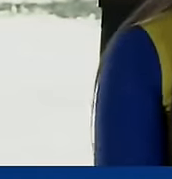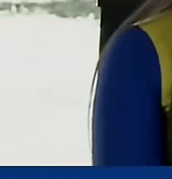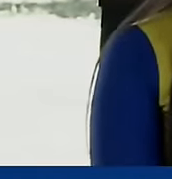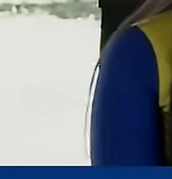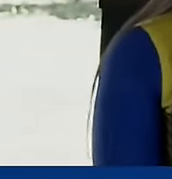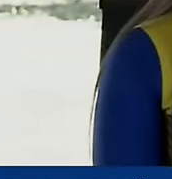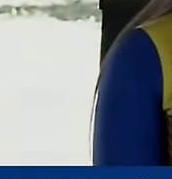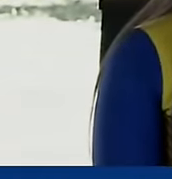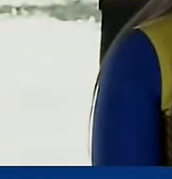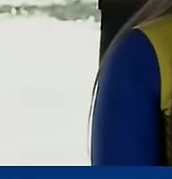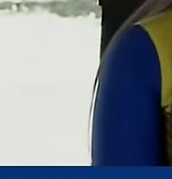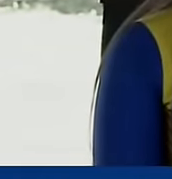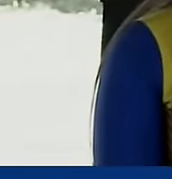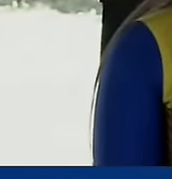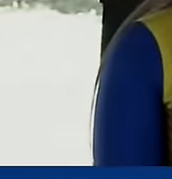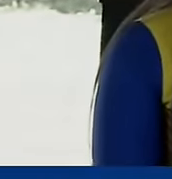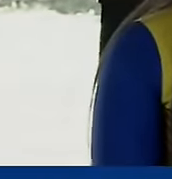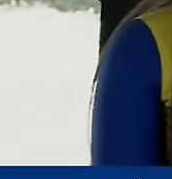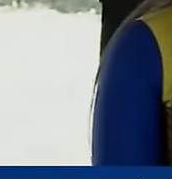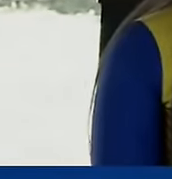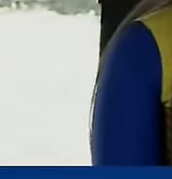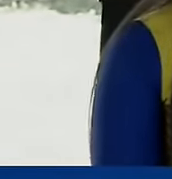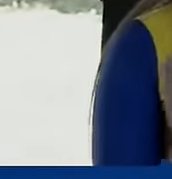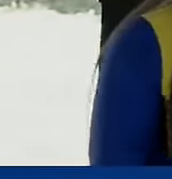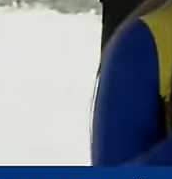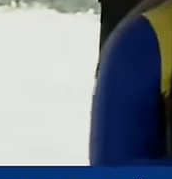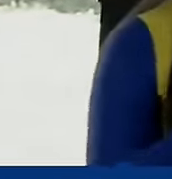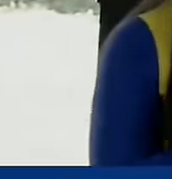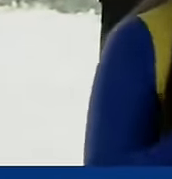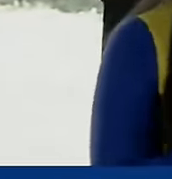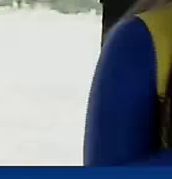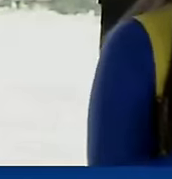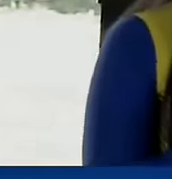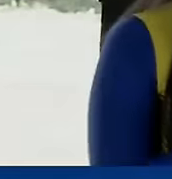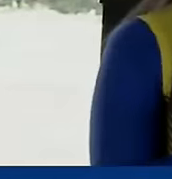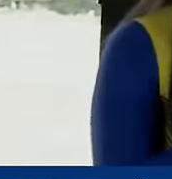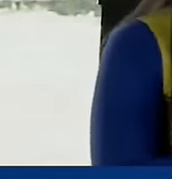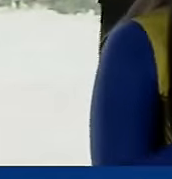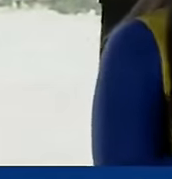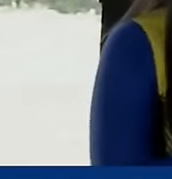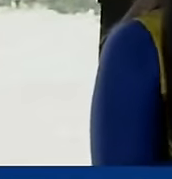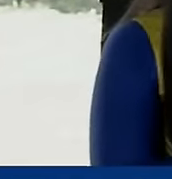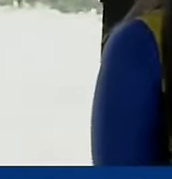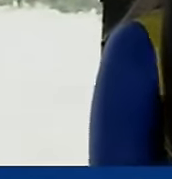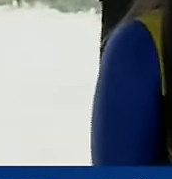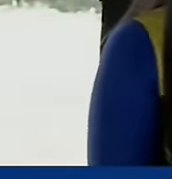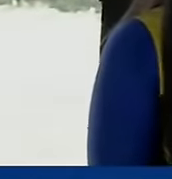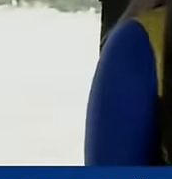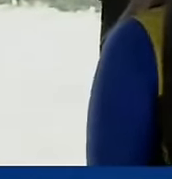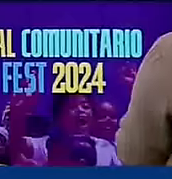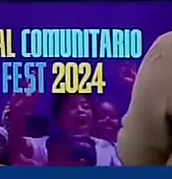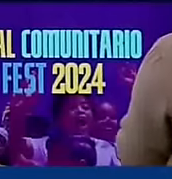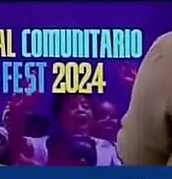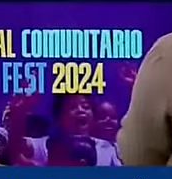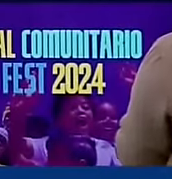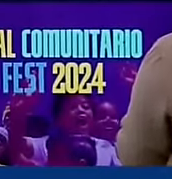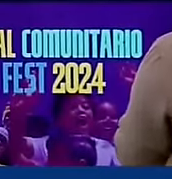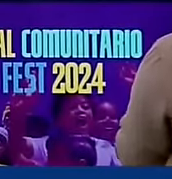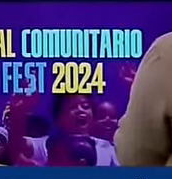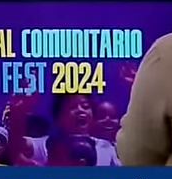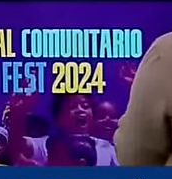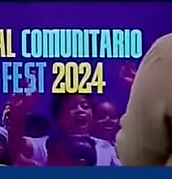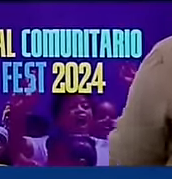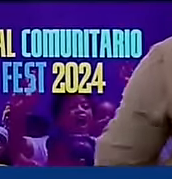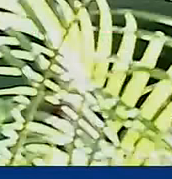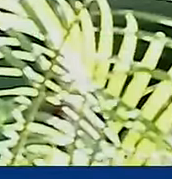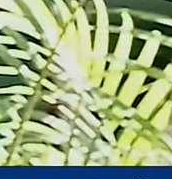precisamente al Movimiento Nacional de Recreadores. ¿Dónde está el chino? Ah, ¿qué hace por allá escondido, chino? El chino